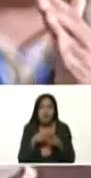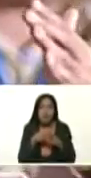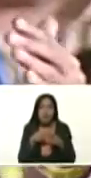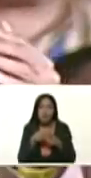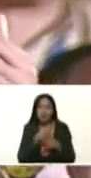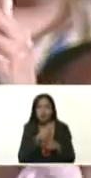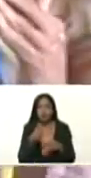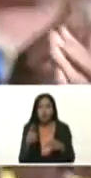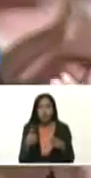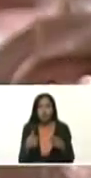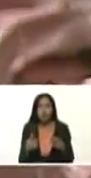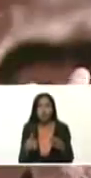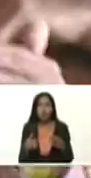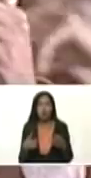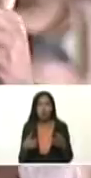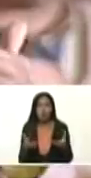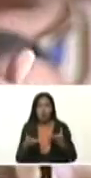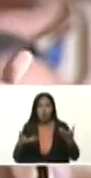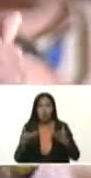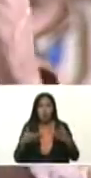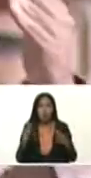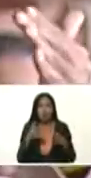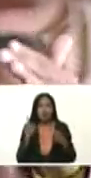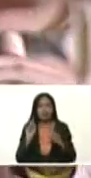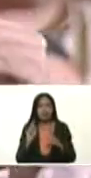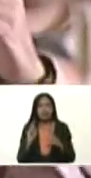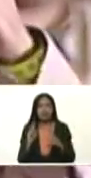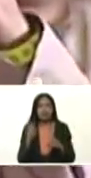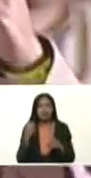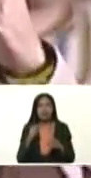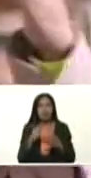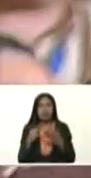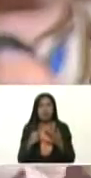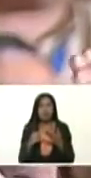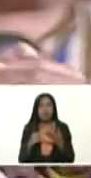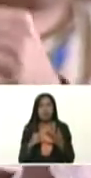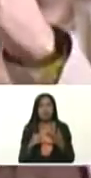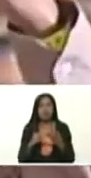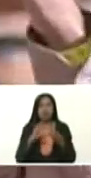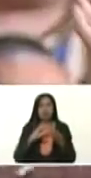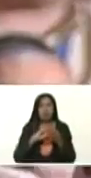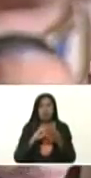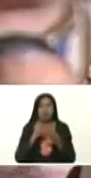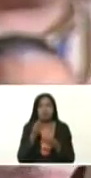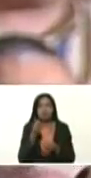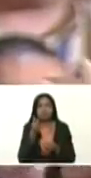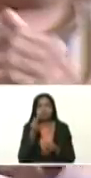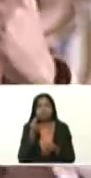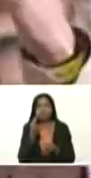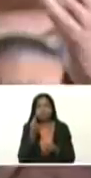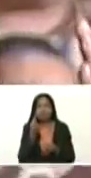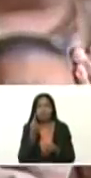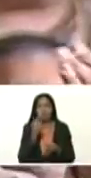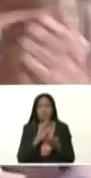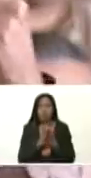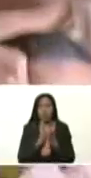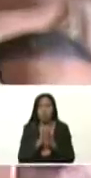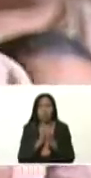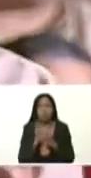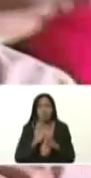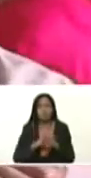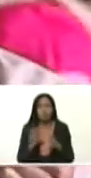Todos esos hornos utilizan refractarios y por lo tanto tienen piezas que sufren desgaste con la alta temperatura, sufren